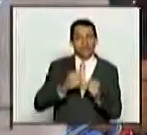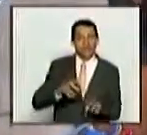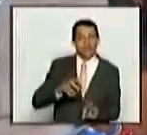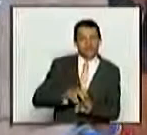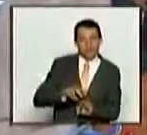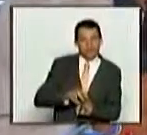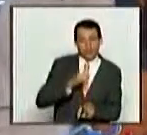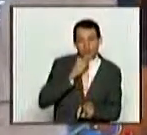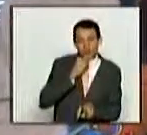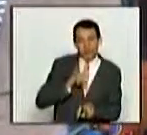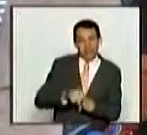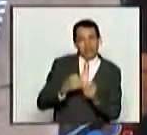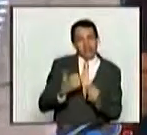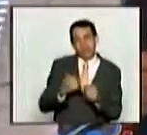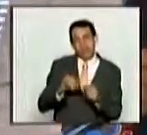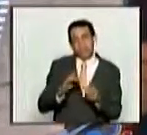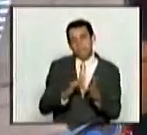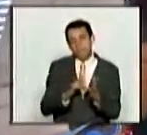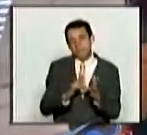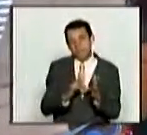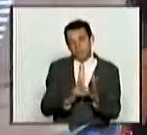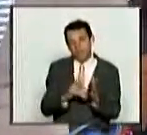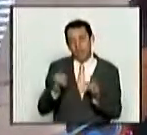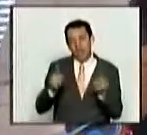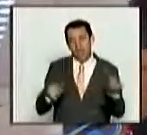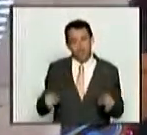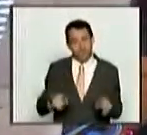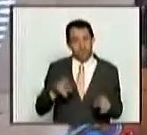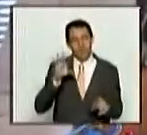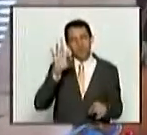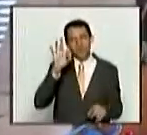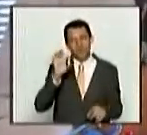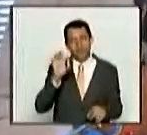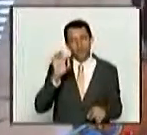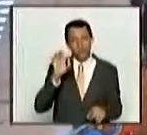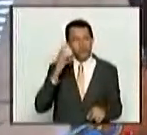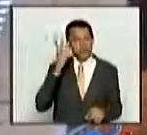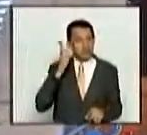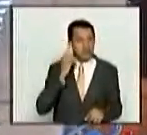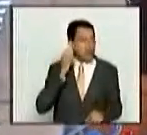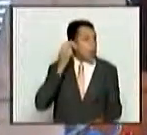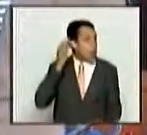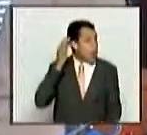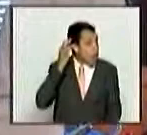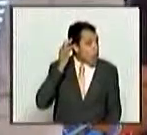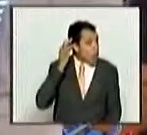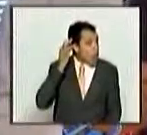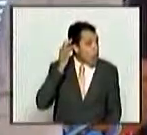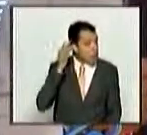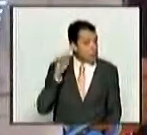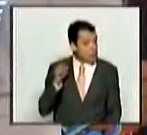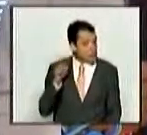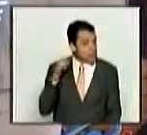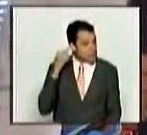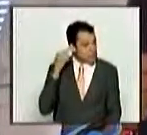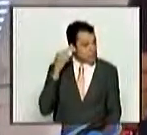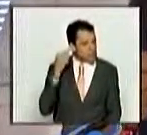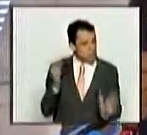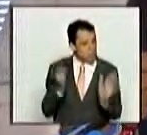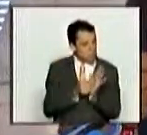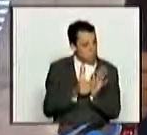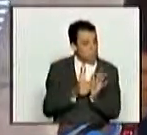ve pacientes que llevan 8 y 15 días con un balín, con un soporte energético. Yo